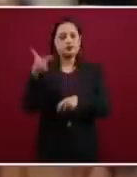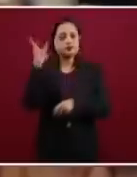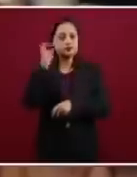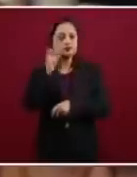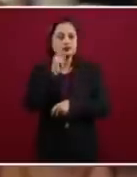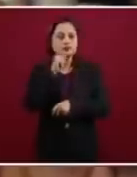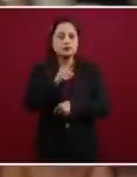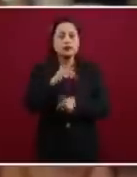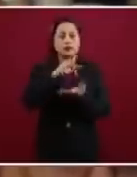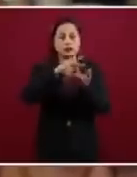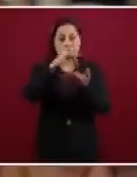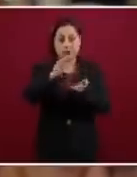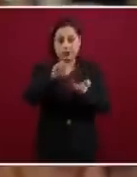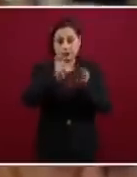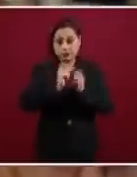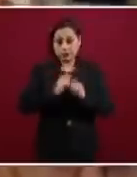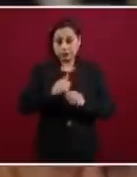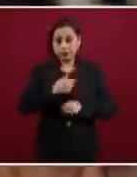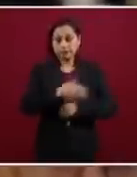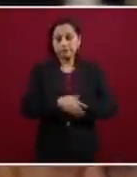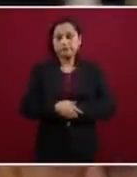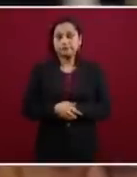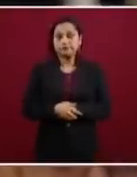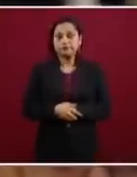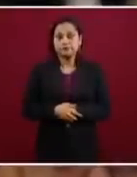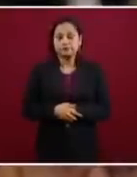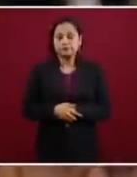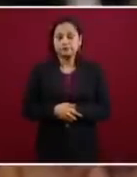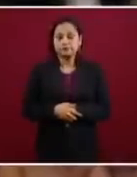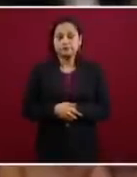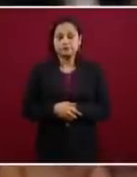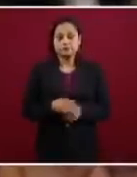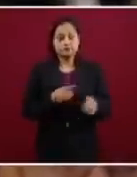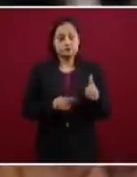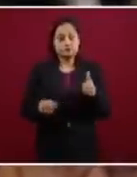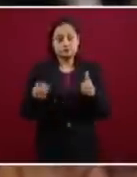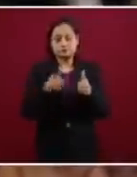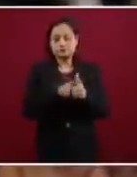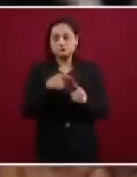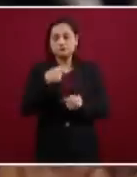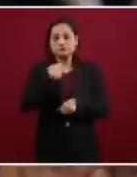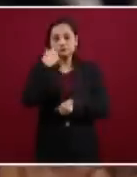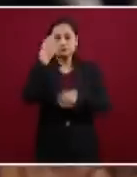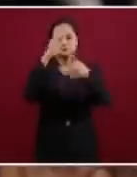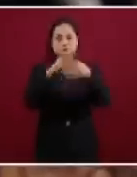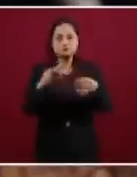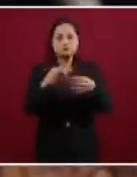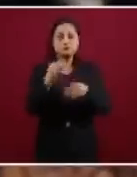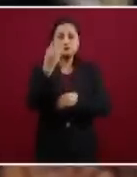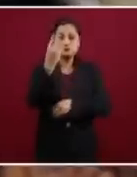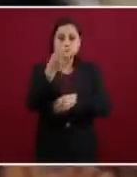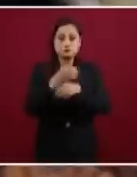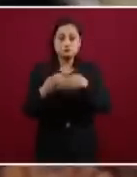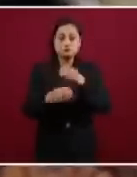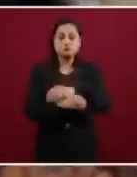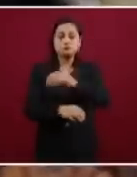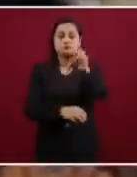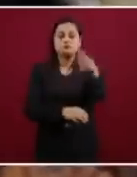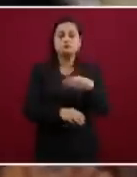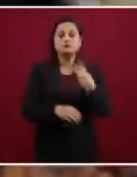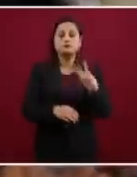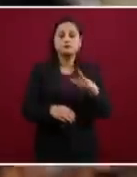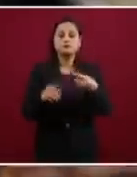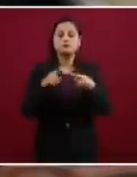palabra presidente primero que darlo 3 quiero dar tres datos ayer se subastaron